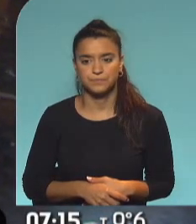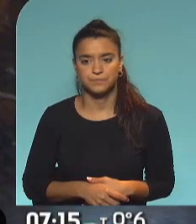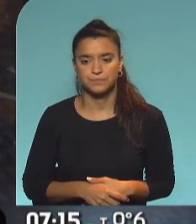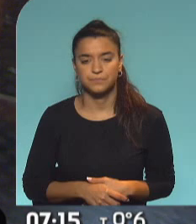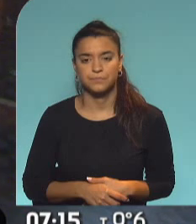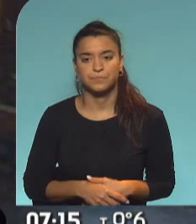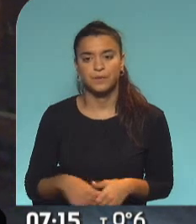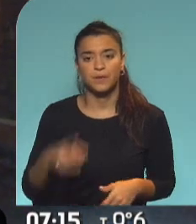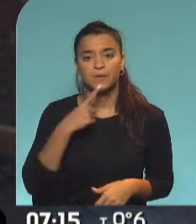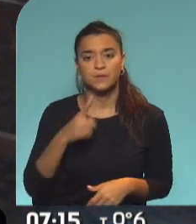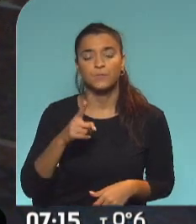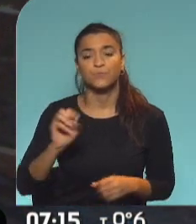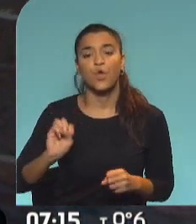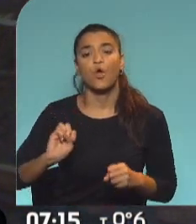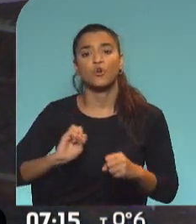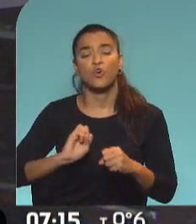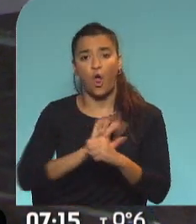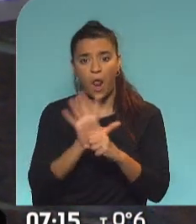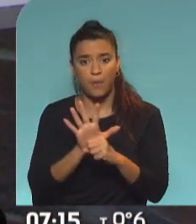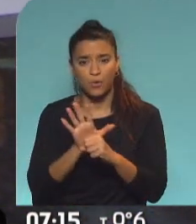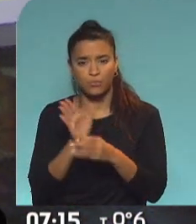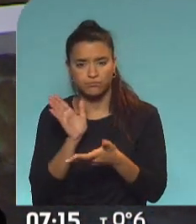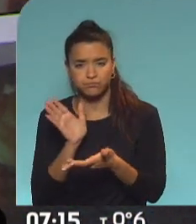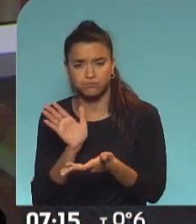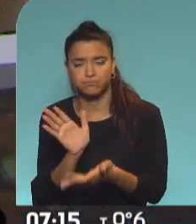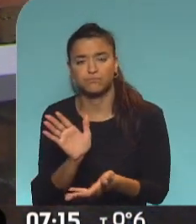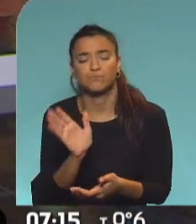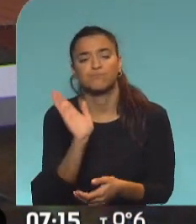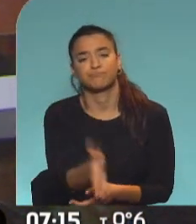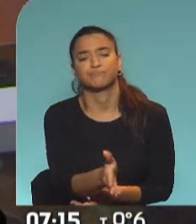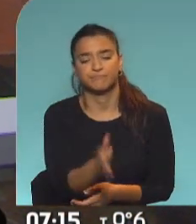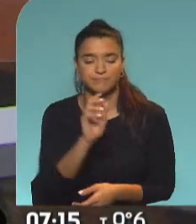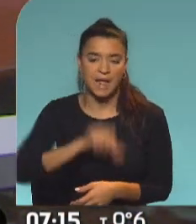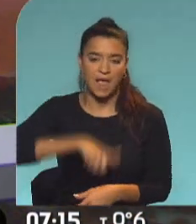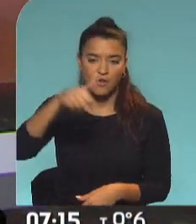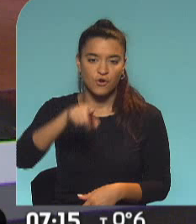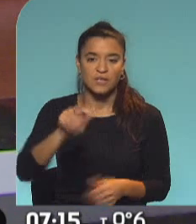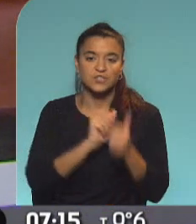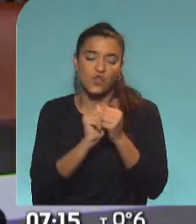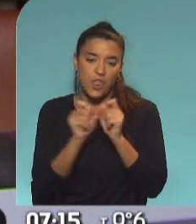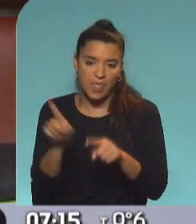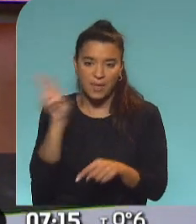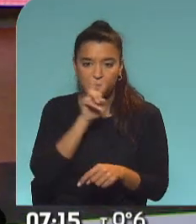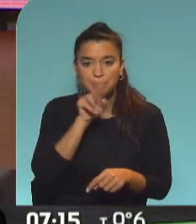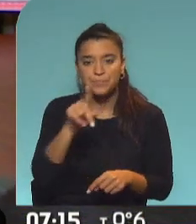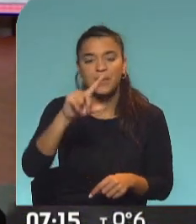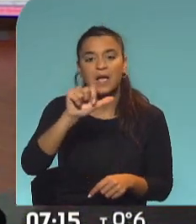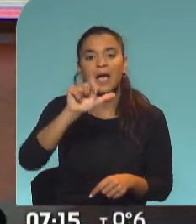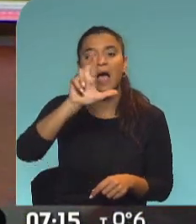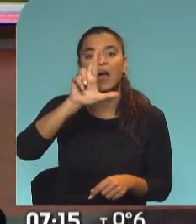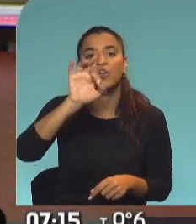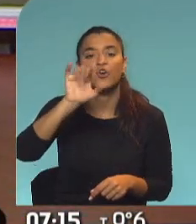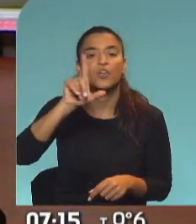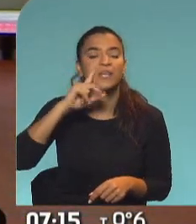puso al coronavirus contra las cuerdas y terminó ganándole por no cabo en la historia de ella de carolina